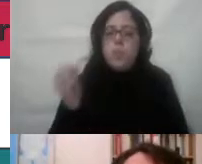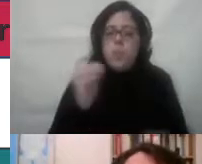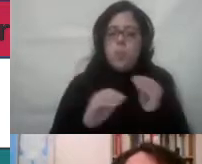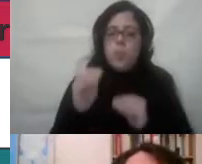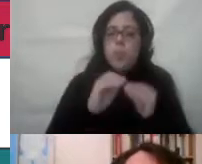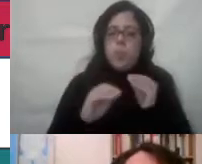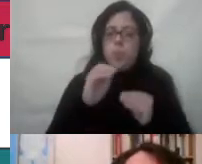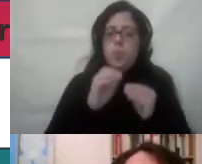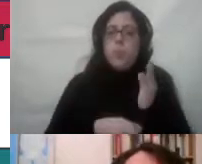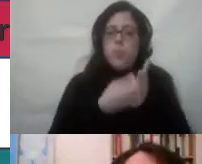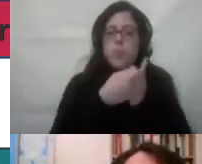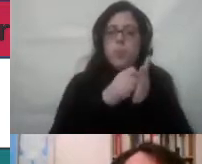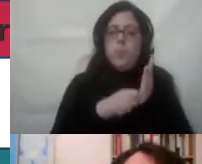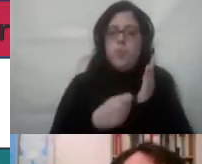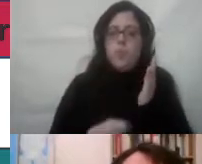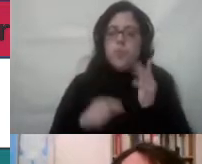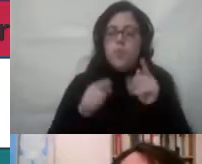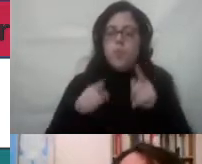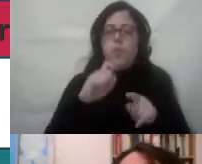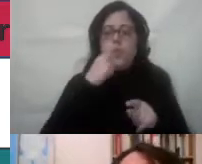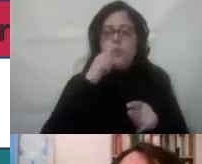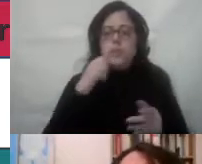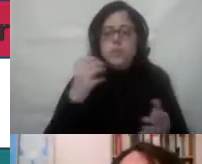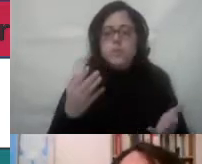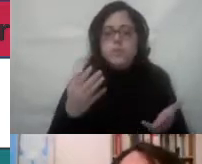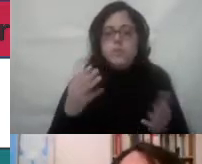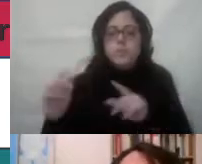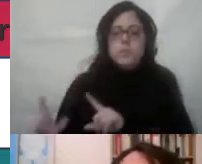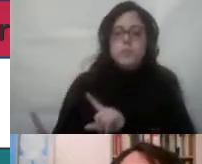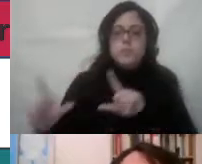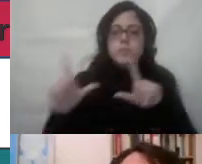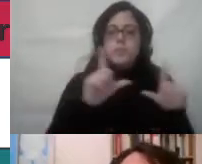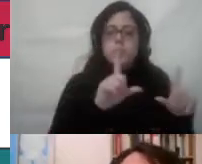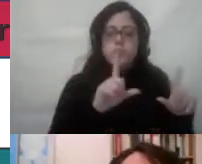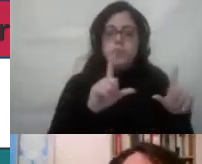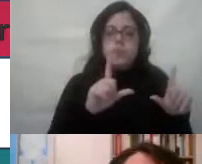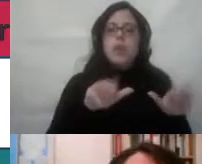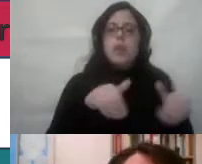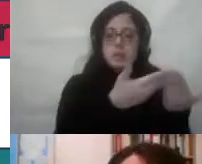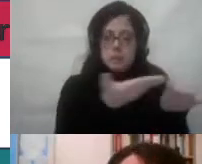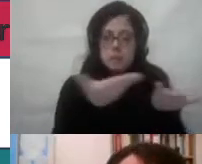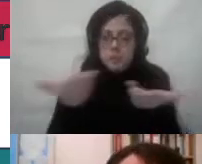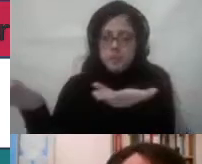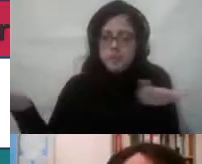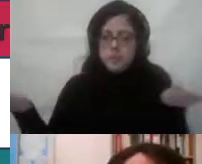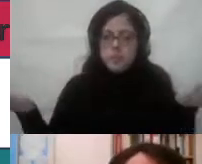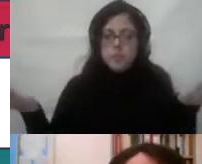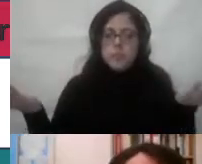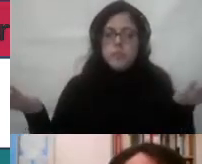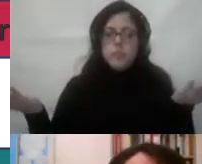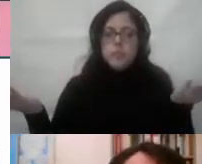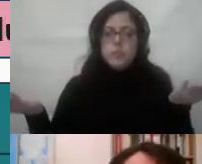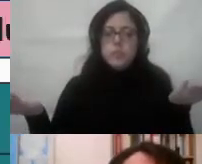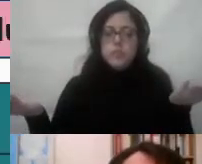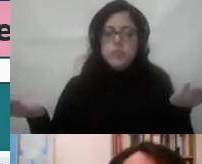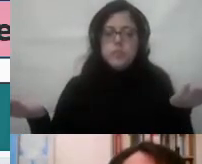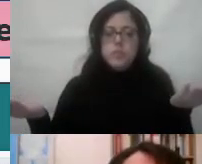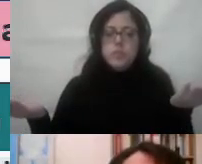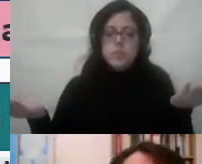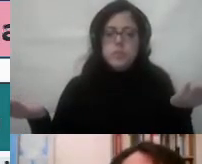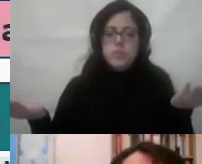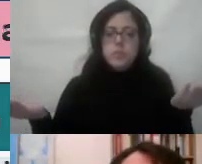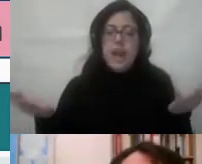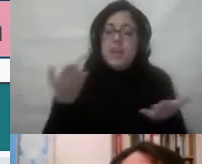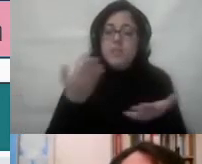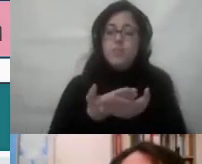evaluaciones. Las diapositivas van a quedar a su disposición, Así que para que